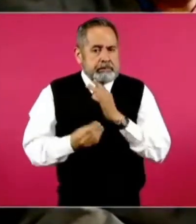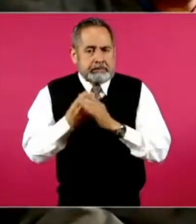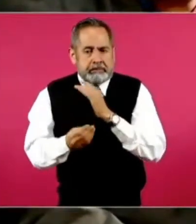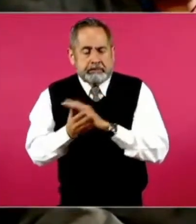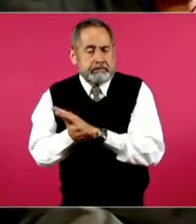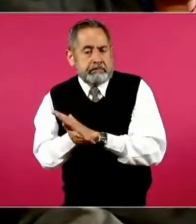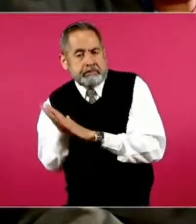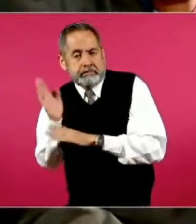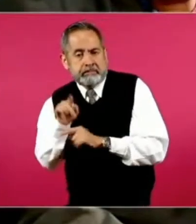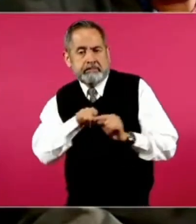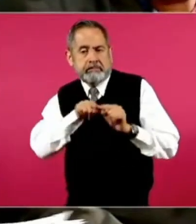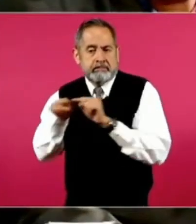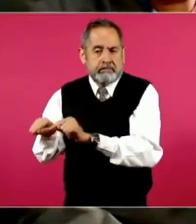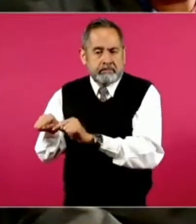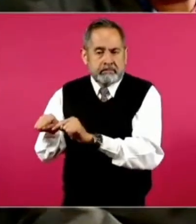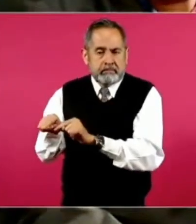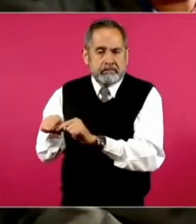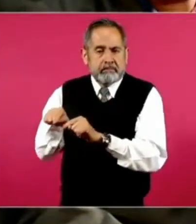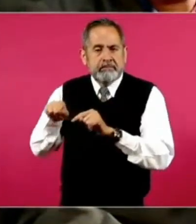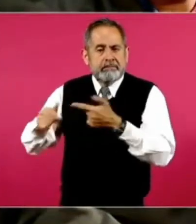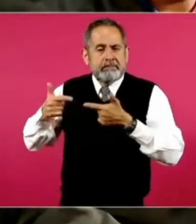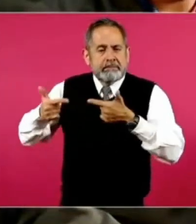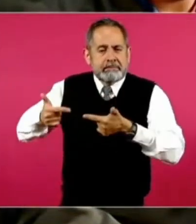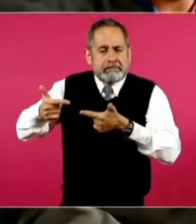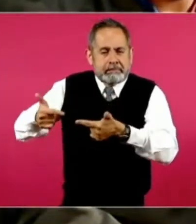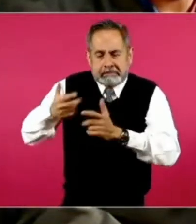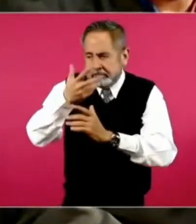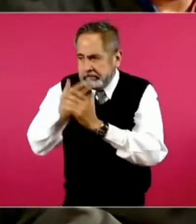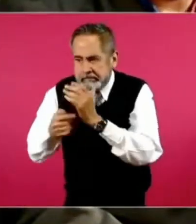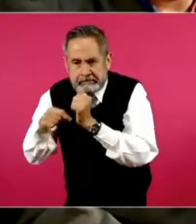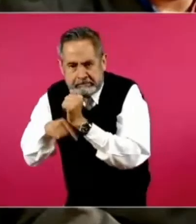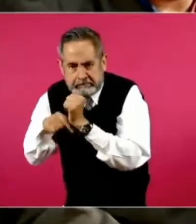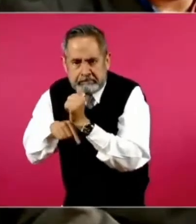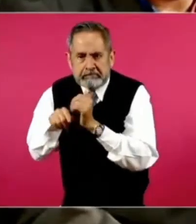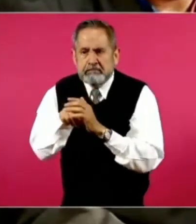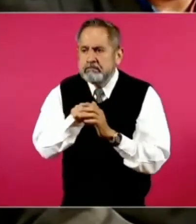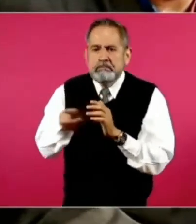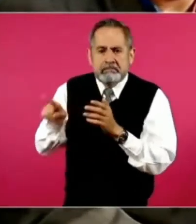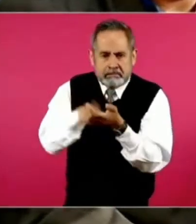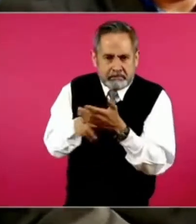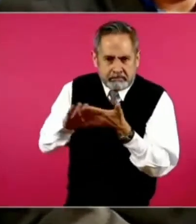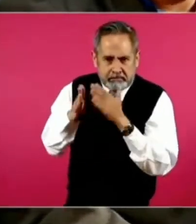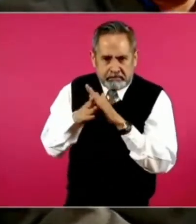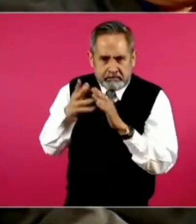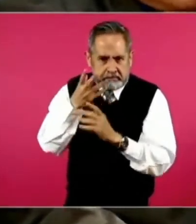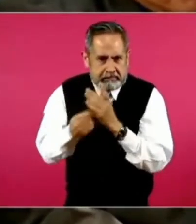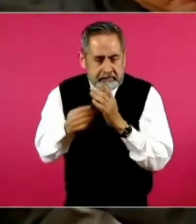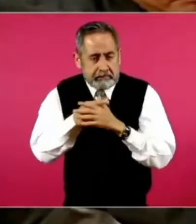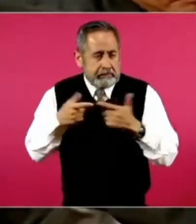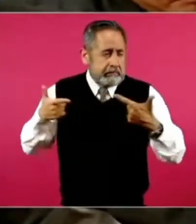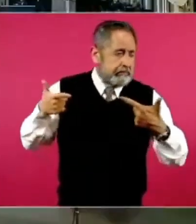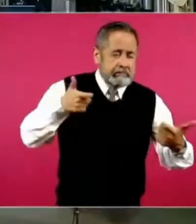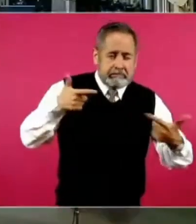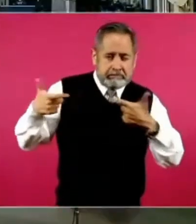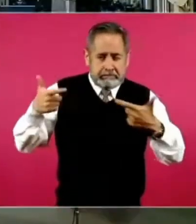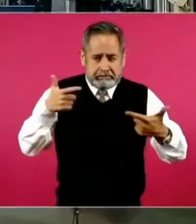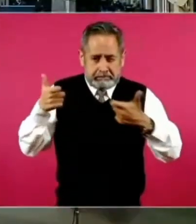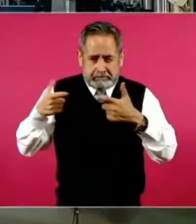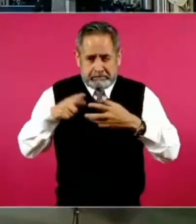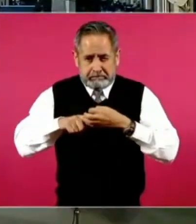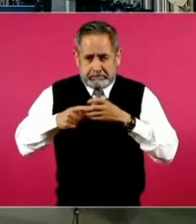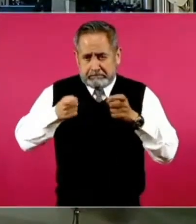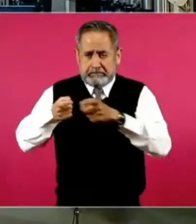en el gimnasio, en otros lugares dentro de la comunidad por las balaceras que ya